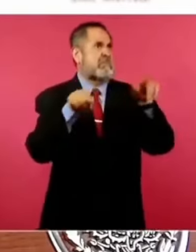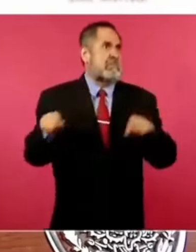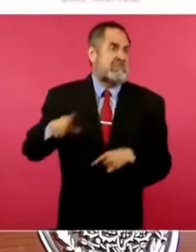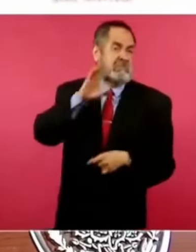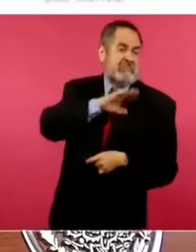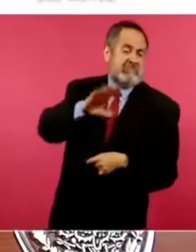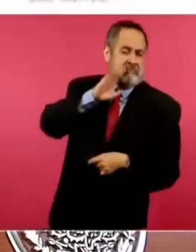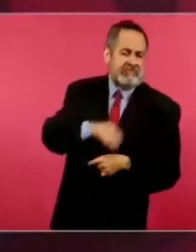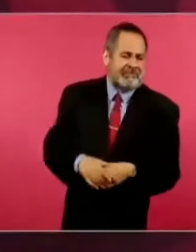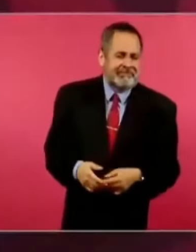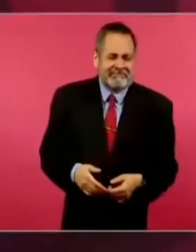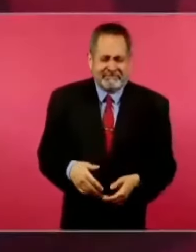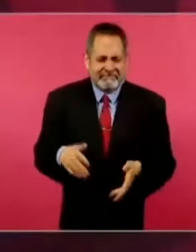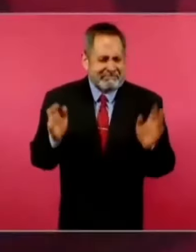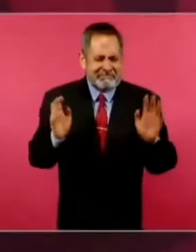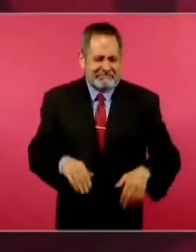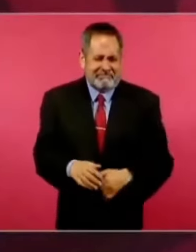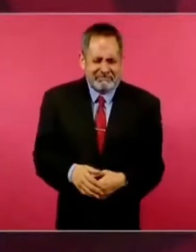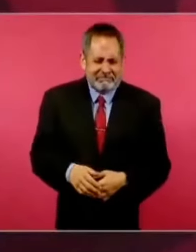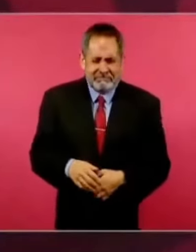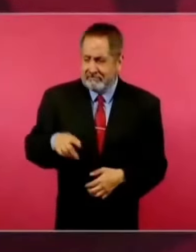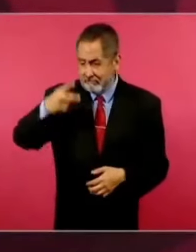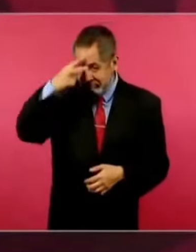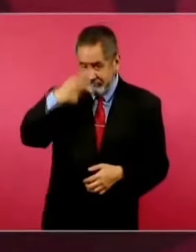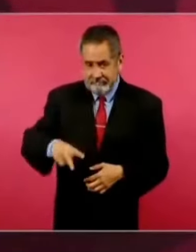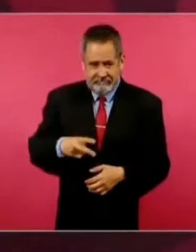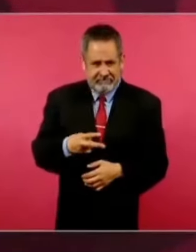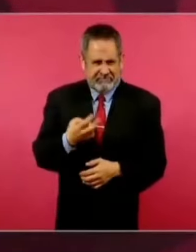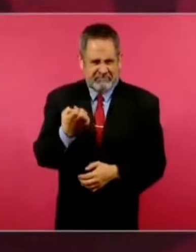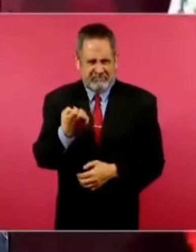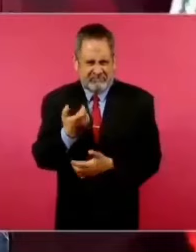Nuestra economía está muy fuerte,